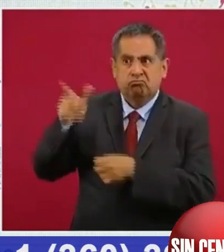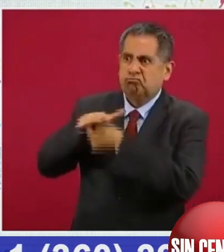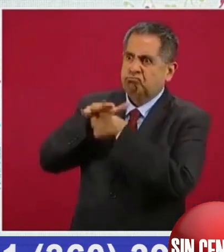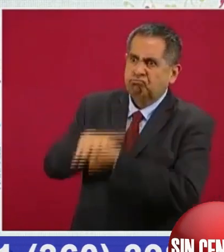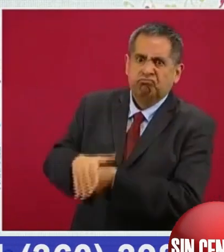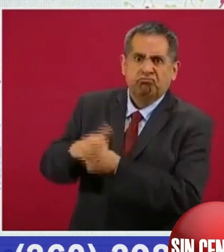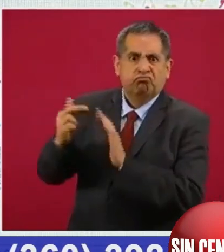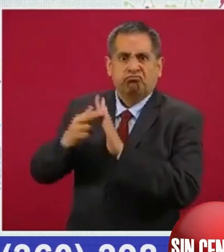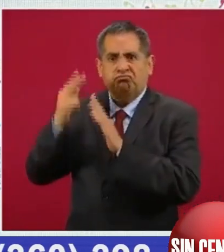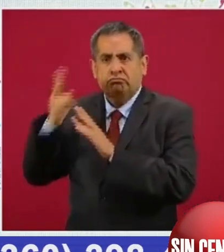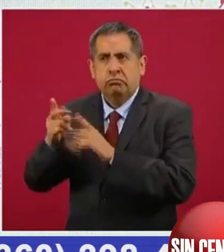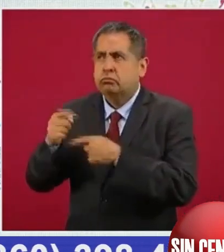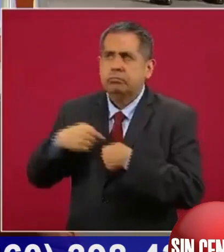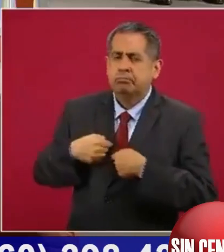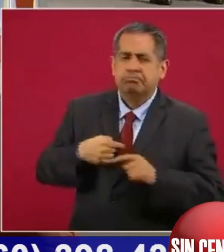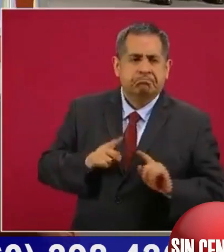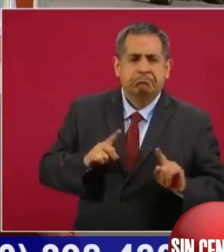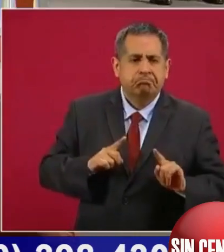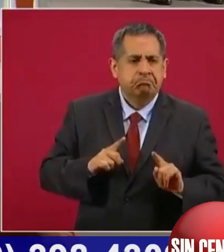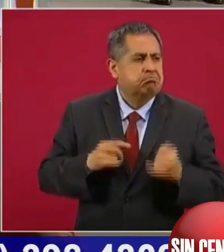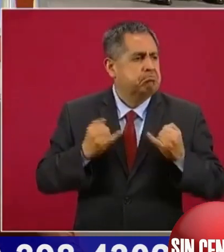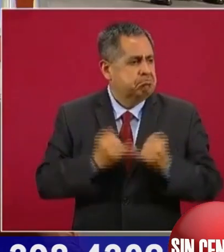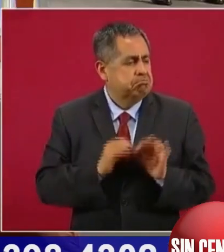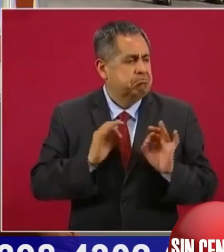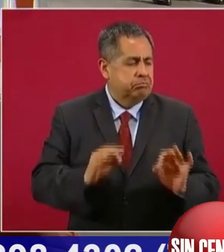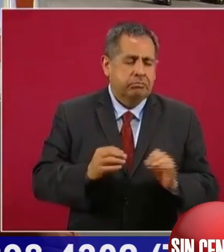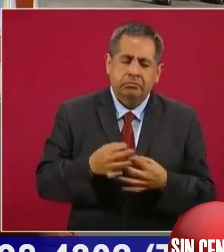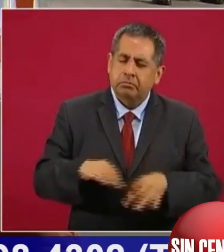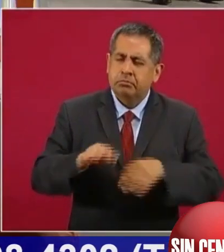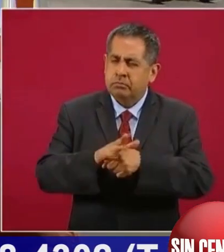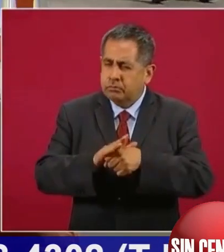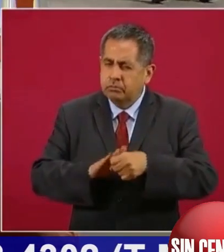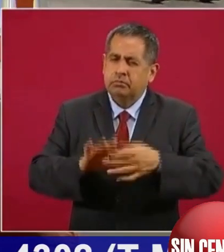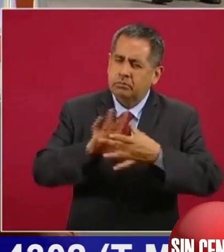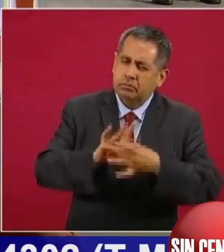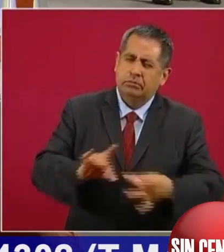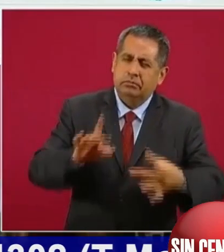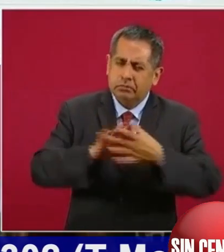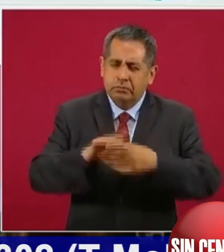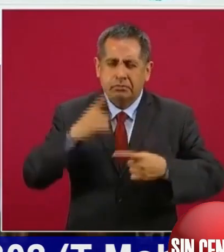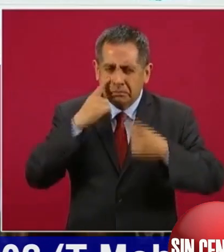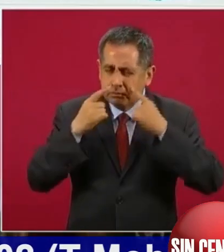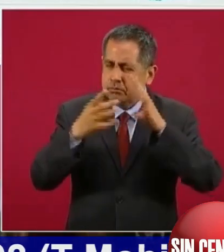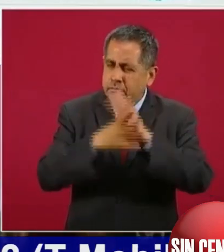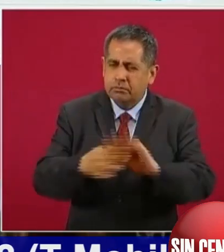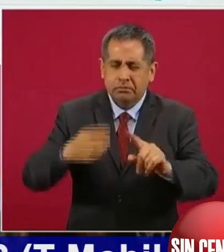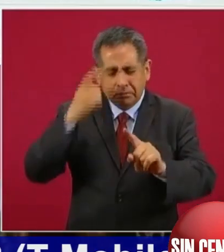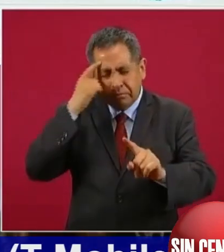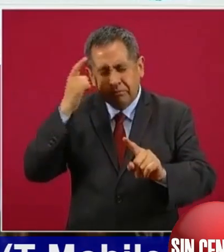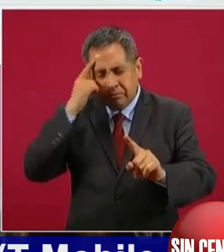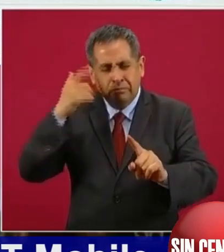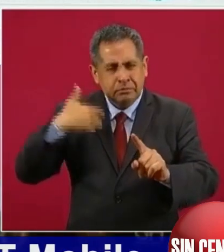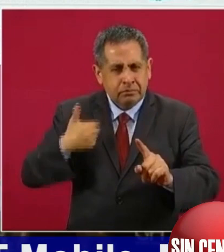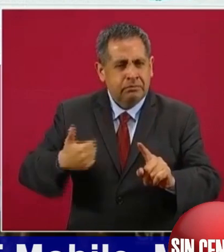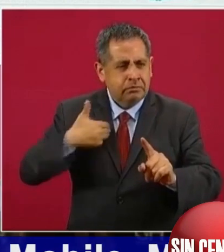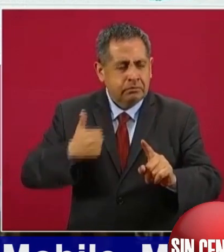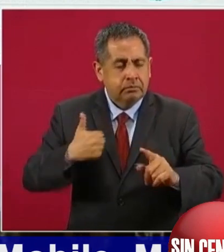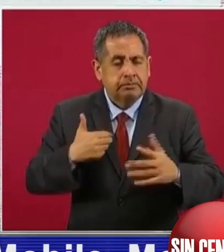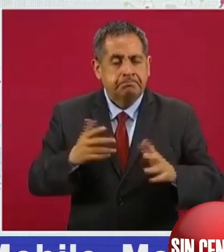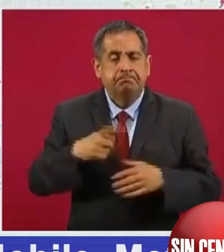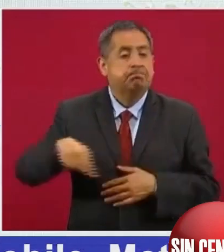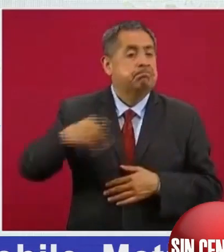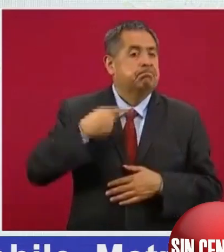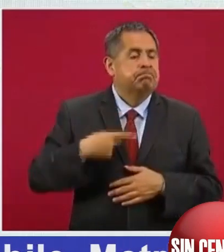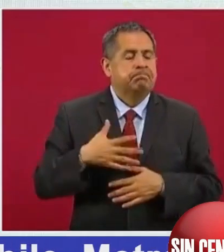coercitivas. Seguimos considerando que a través de la persuasión, del diálogo, de la información que damos todos los días, se puede lograr